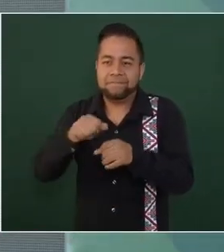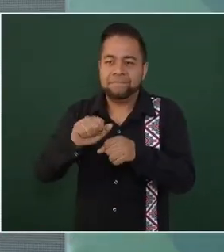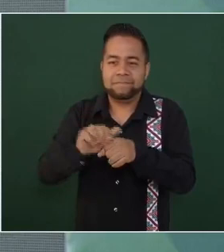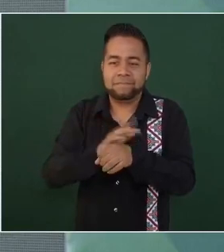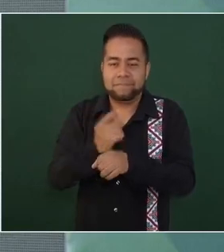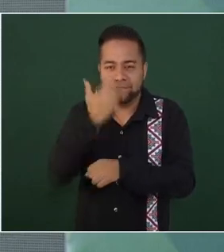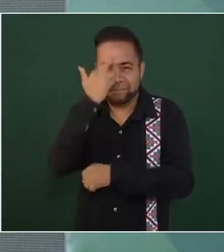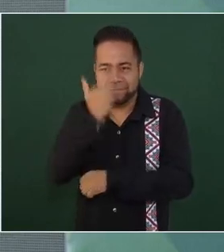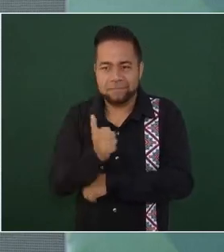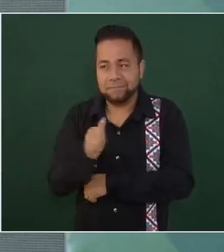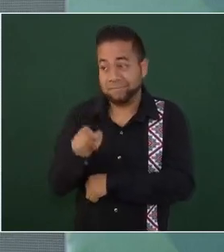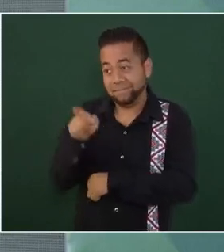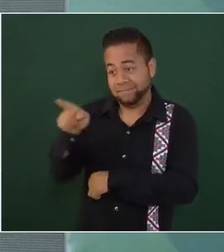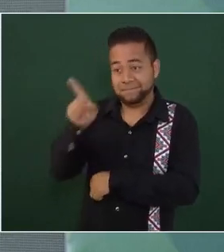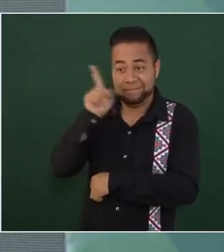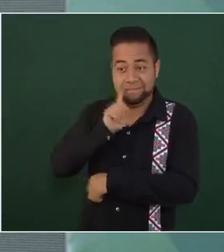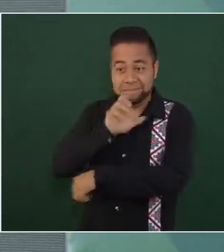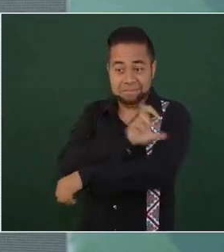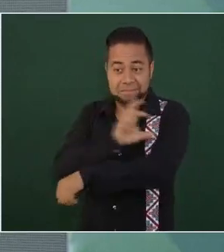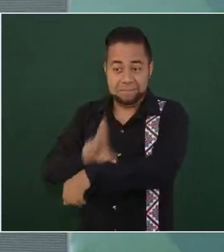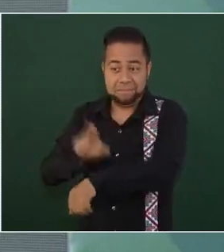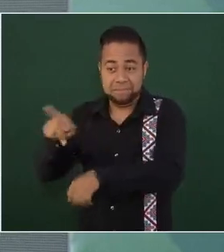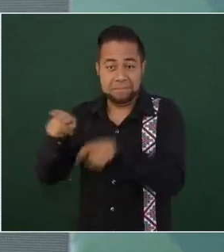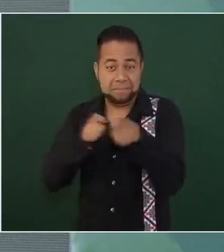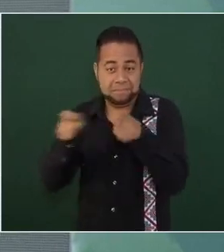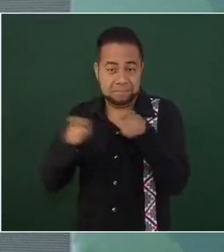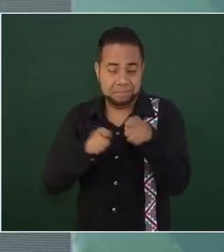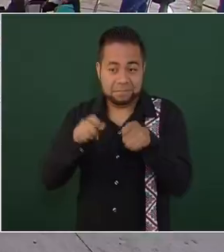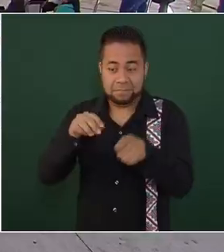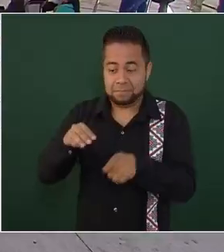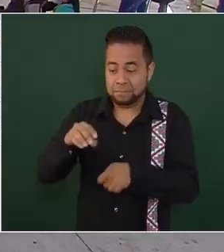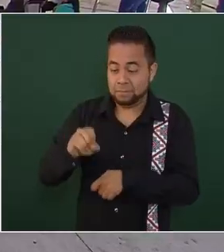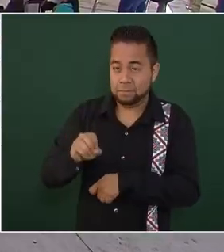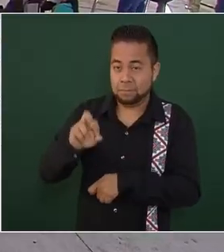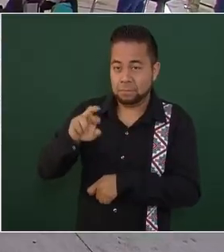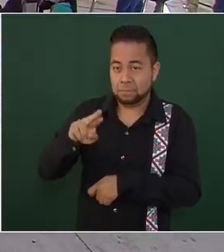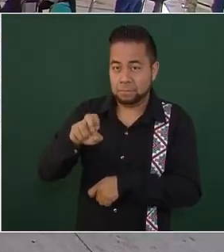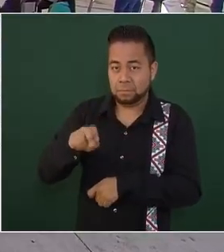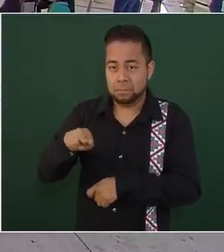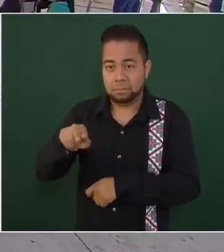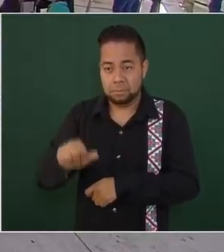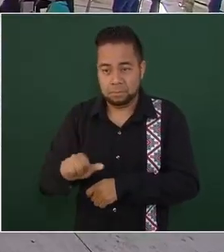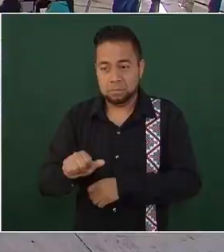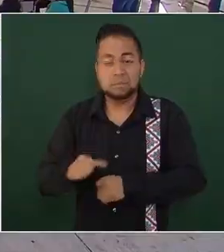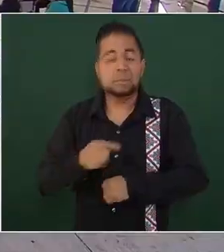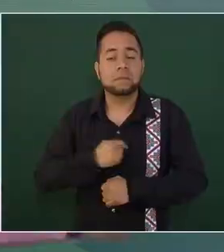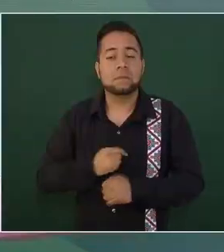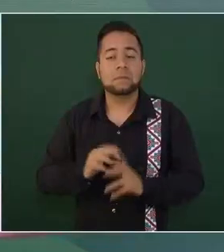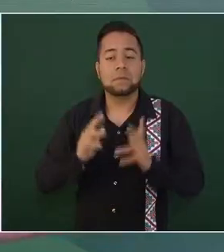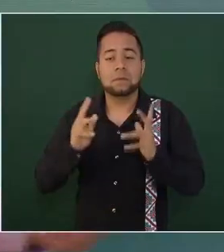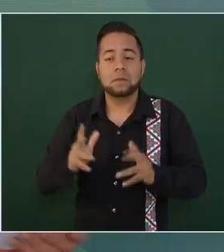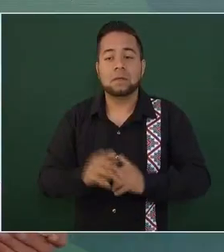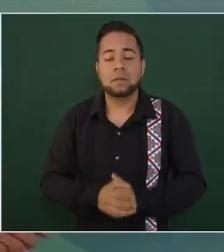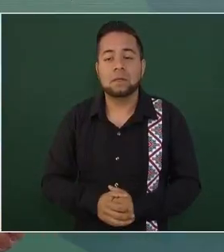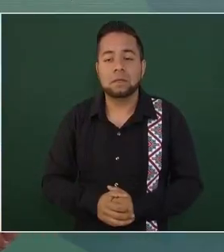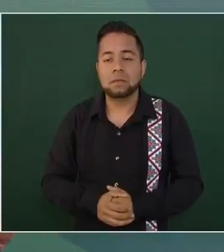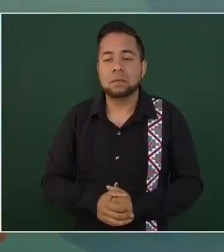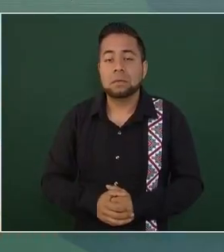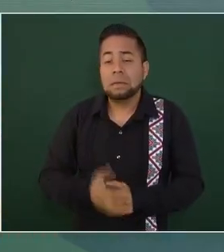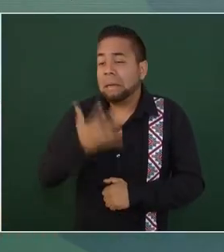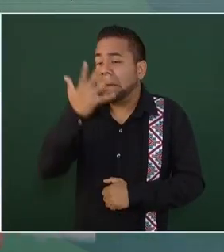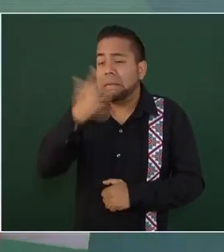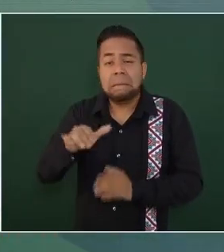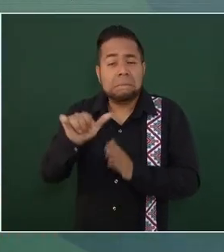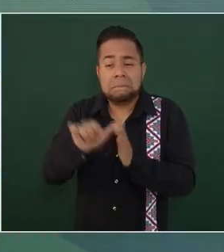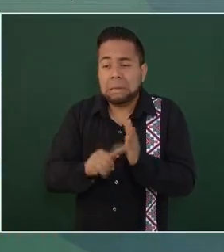ella es la coordinadora del movimiento de transformación yo ya estoy a 10 meses